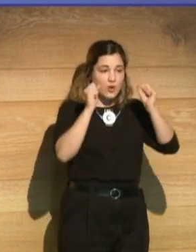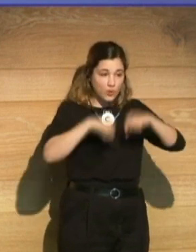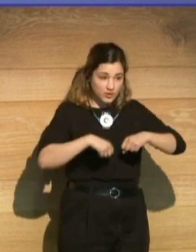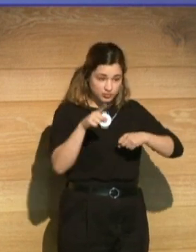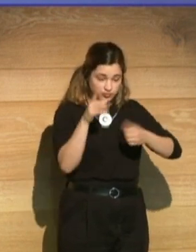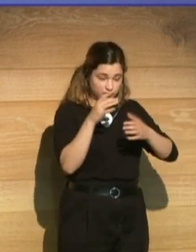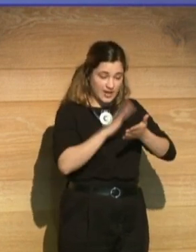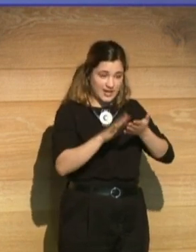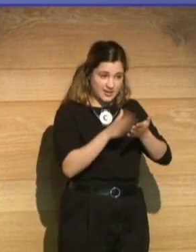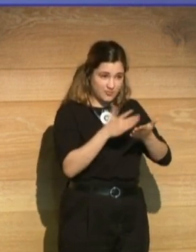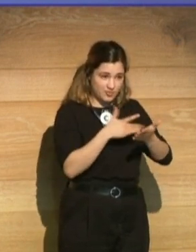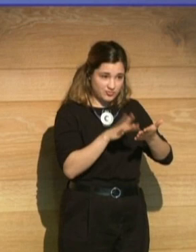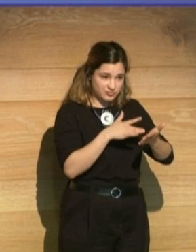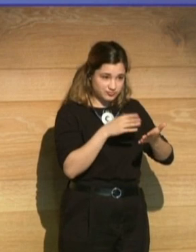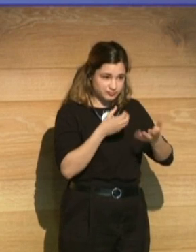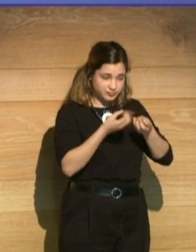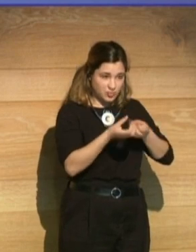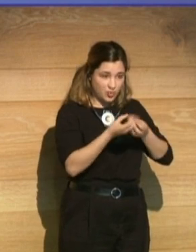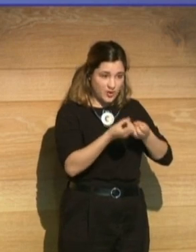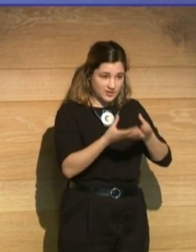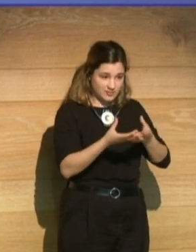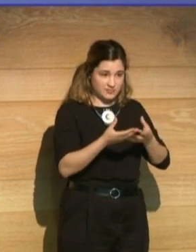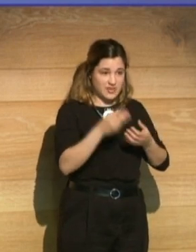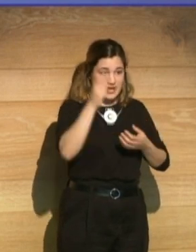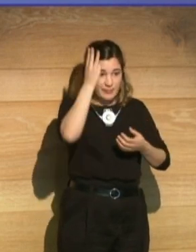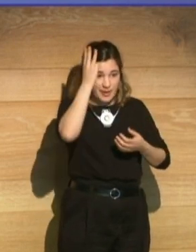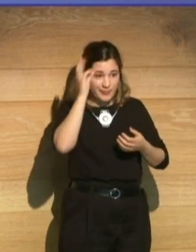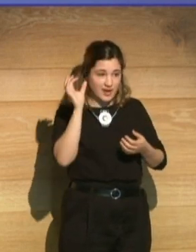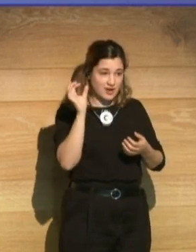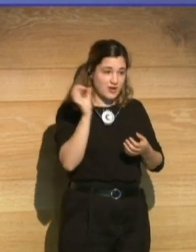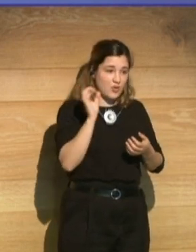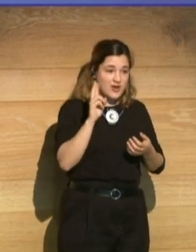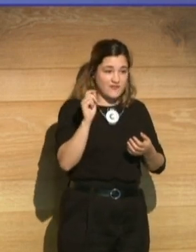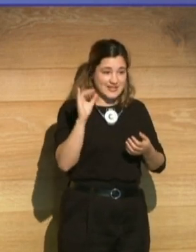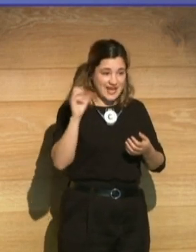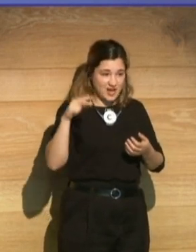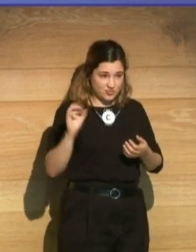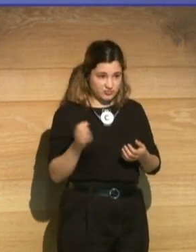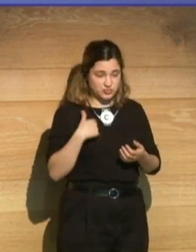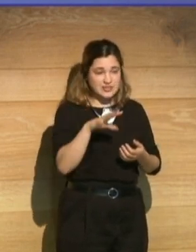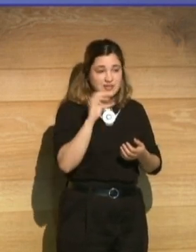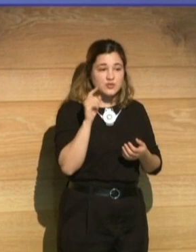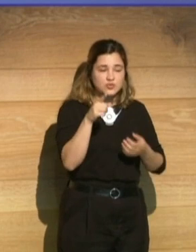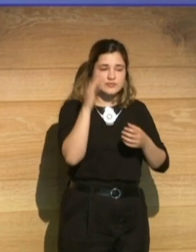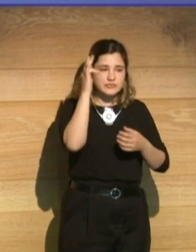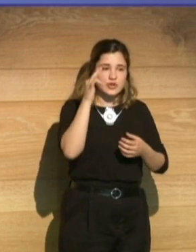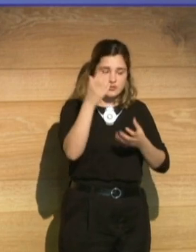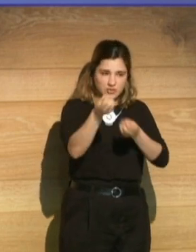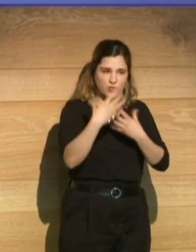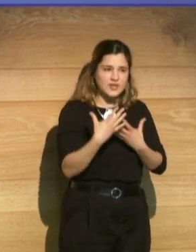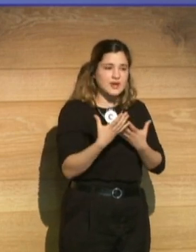libro, histórico con el Papa o con el Vaticano en este caso. Por tanto, le entiendo que su teoría, lo que usted me dice